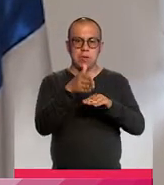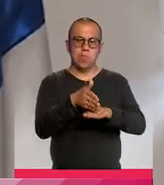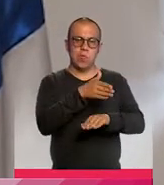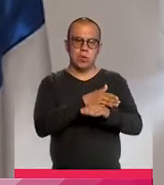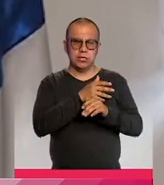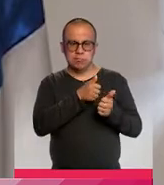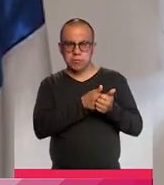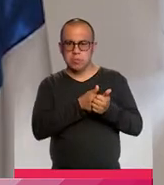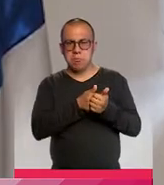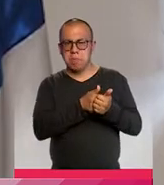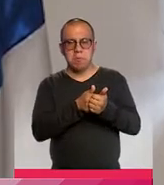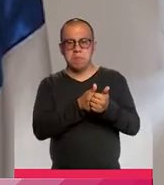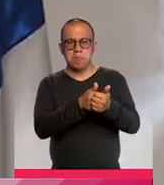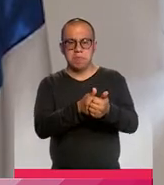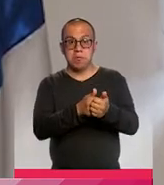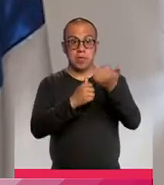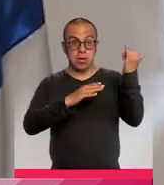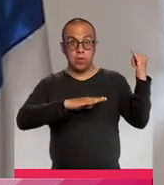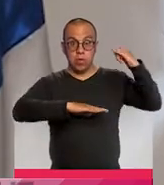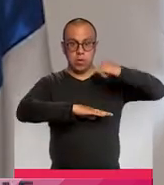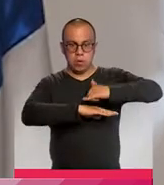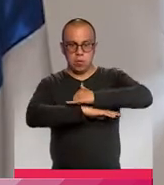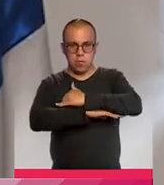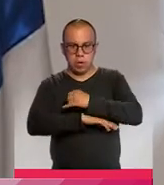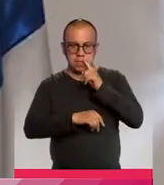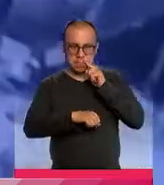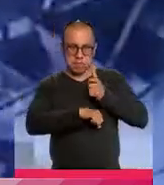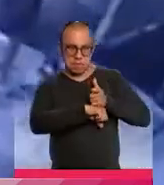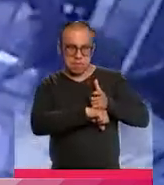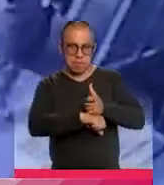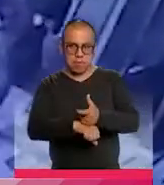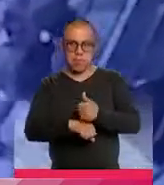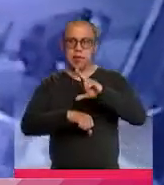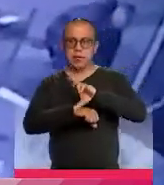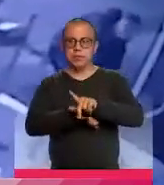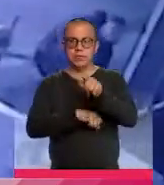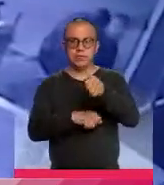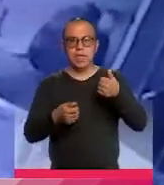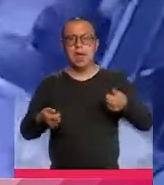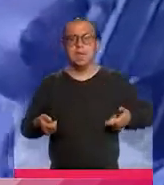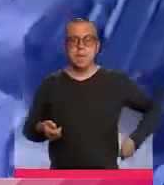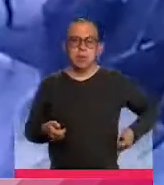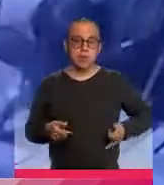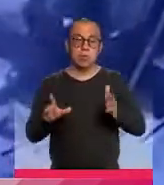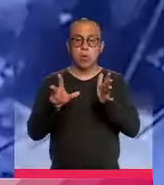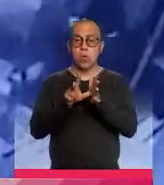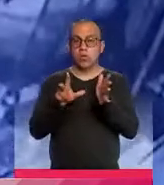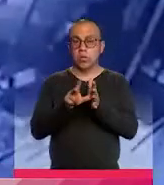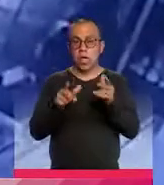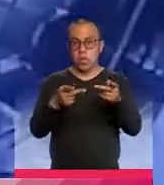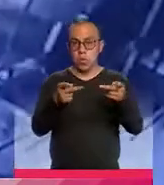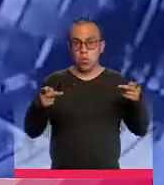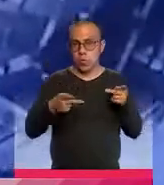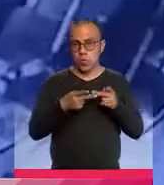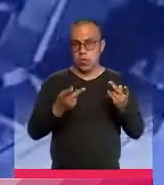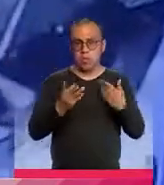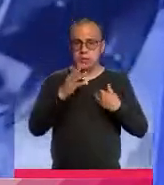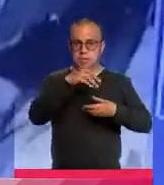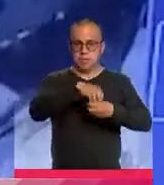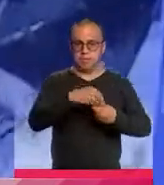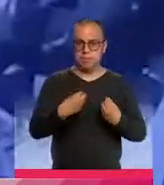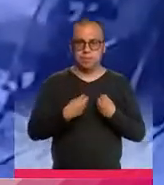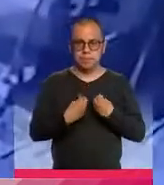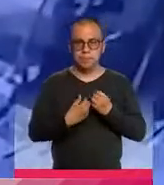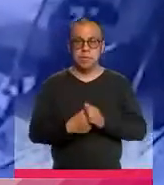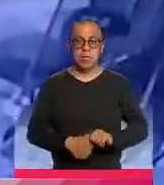siguiendo a las personas que llegaban al aeropuerto para hurtarles su equipaje una vez llegaban al hotel o residencia. En esta acción, 4 personas